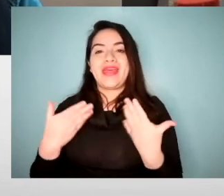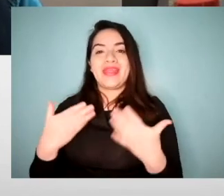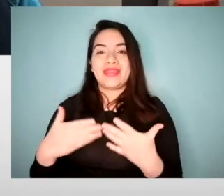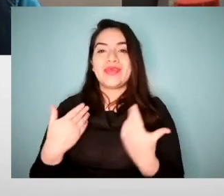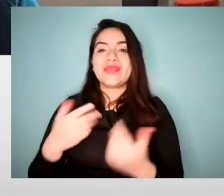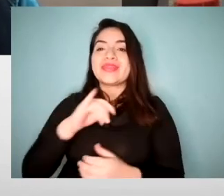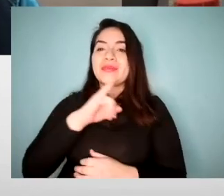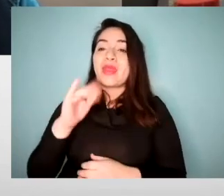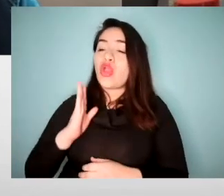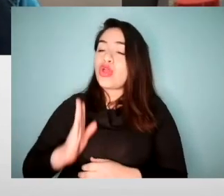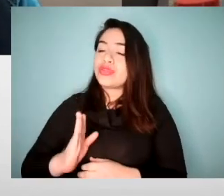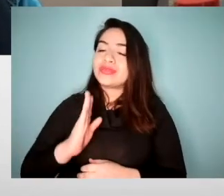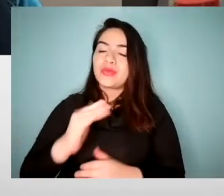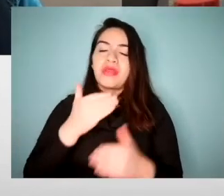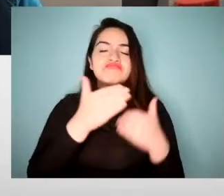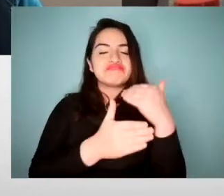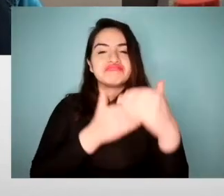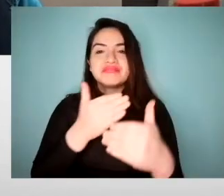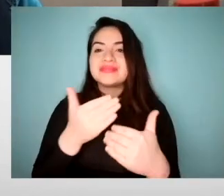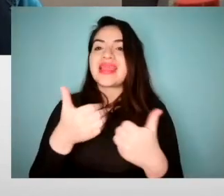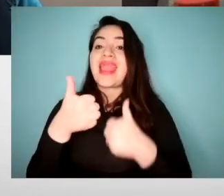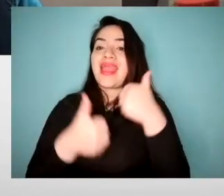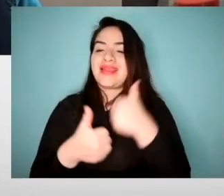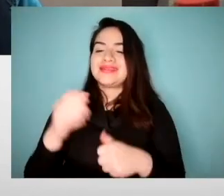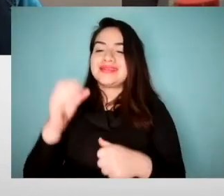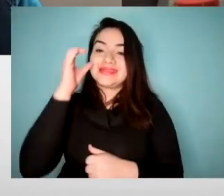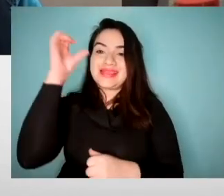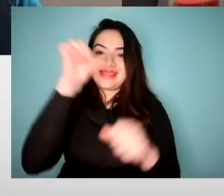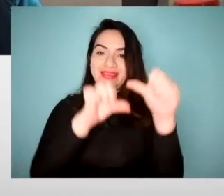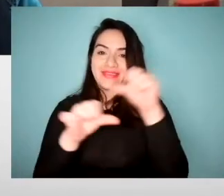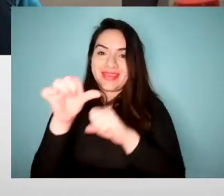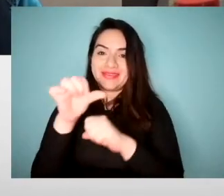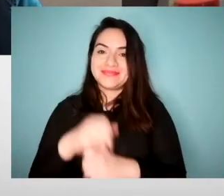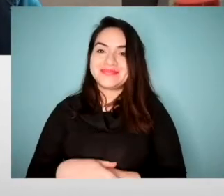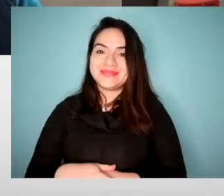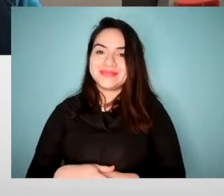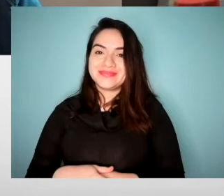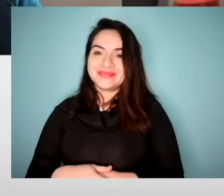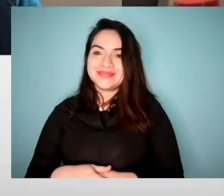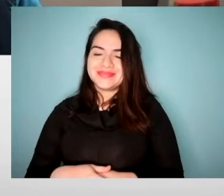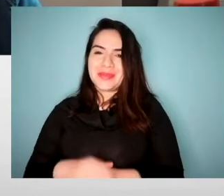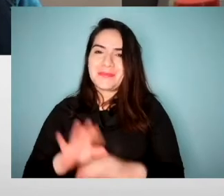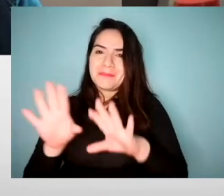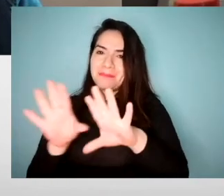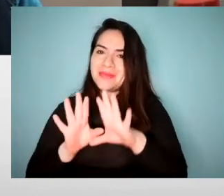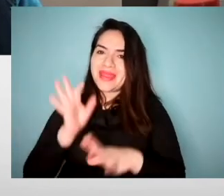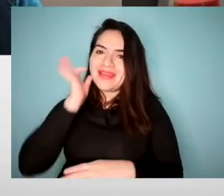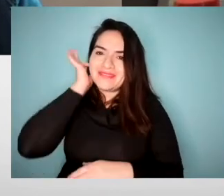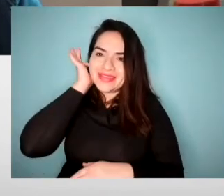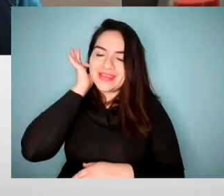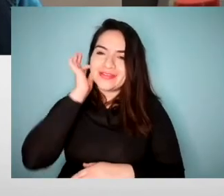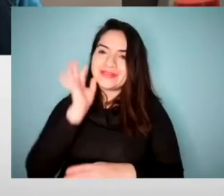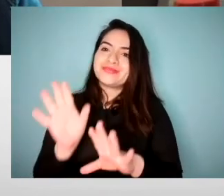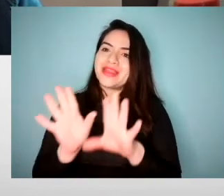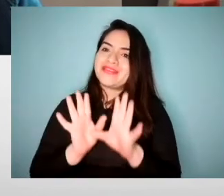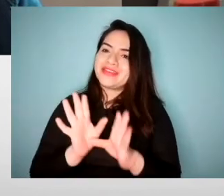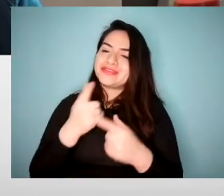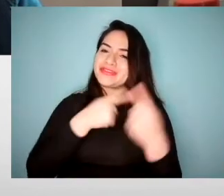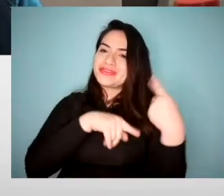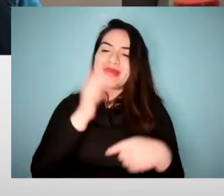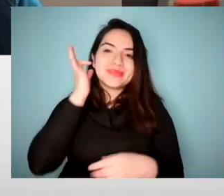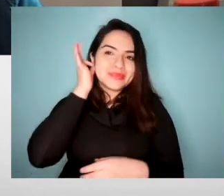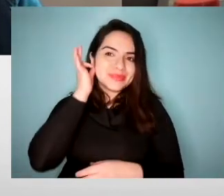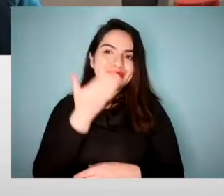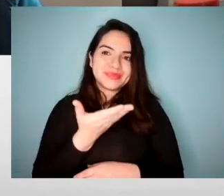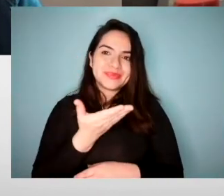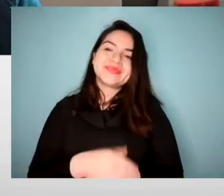mi desempeño como científica. Maravilloso. De verdad es una muy interesante historia. Y ahora,